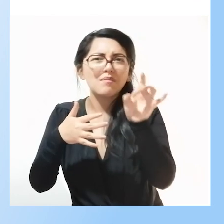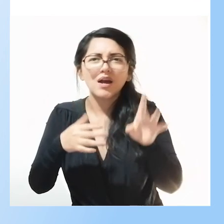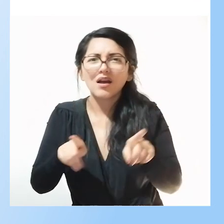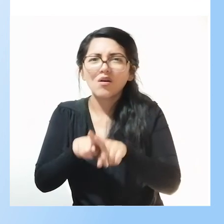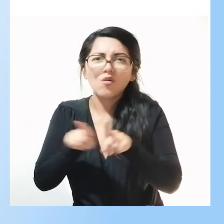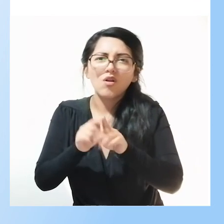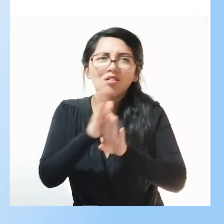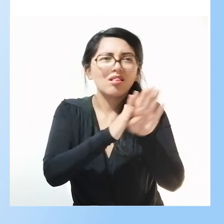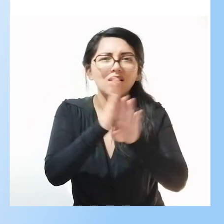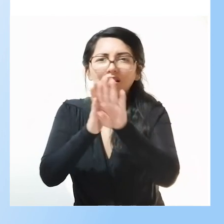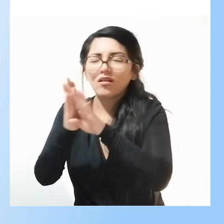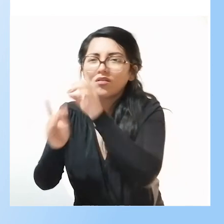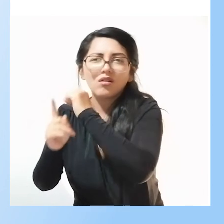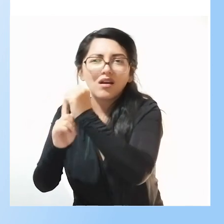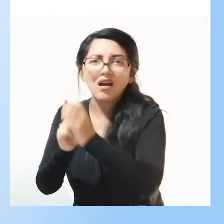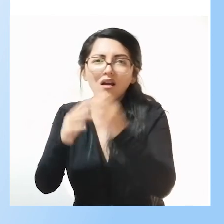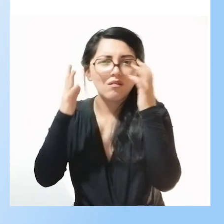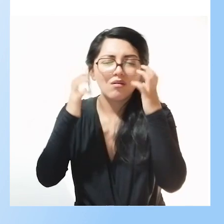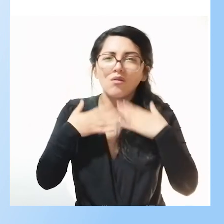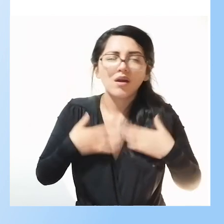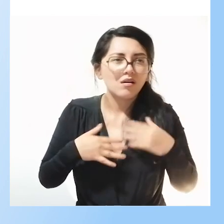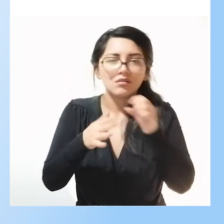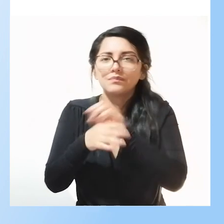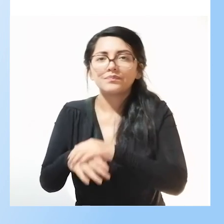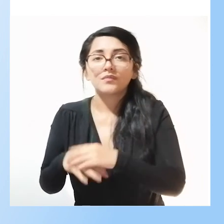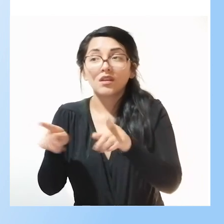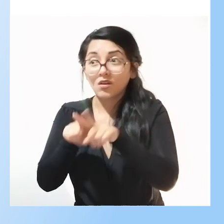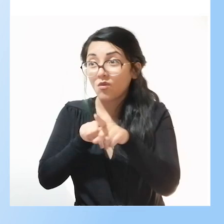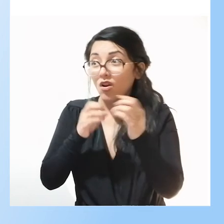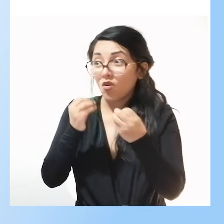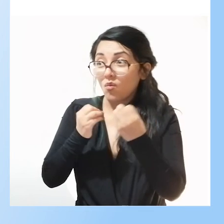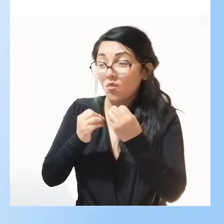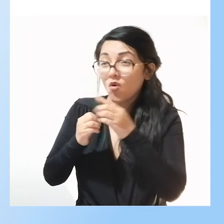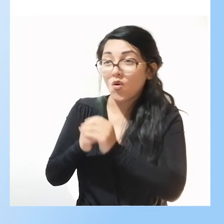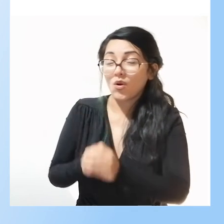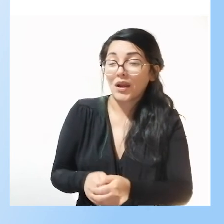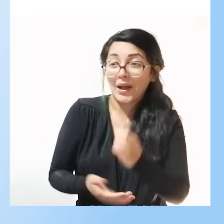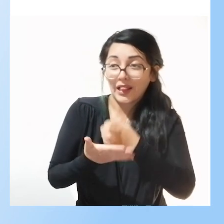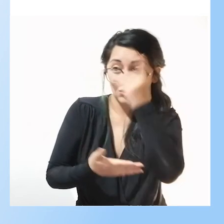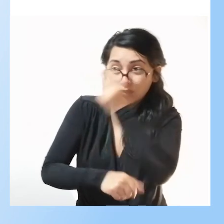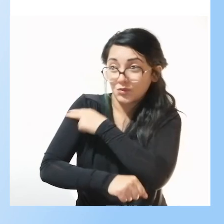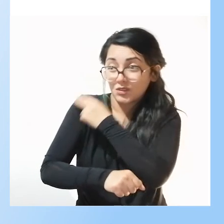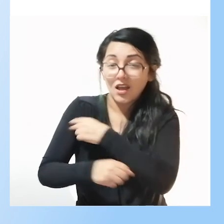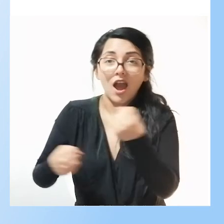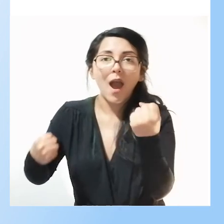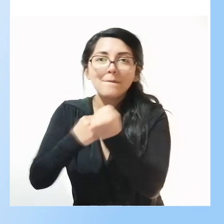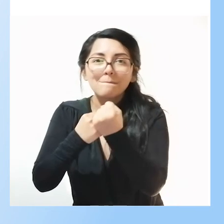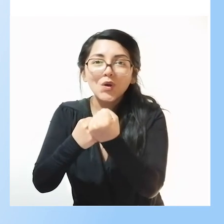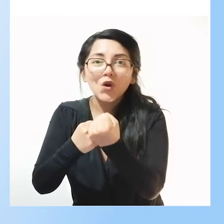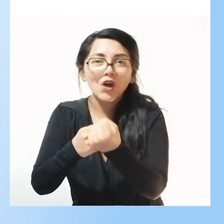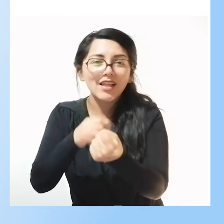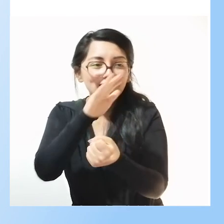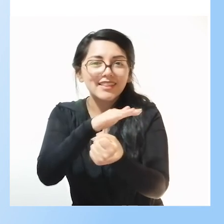de desarrollo. También lo que nos señala acerca de cómo contribuye la pedagogía hospitalaria para el proceso de